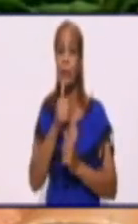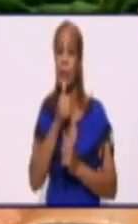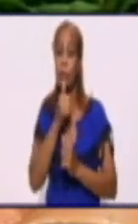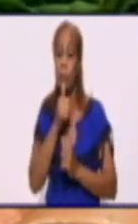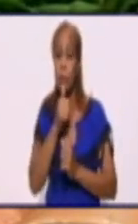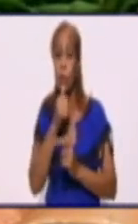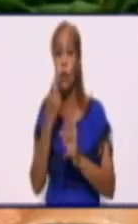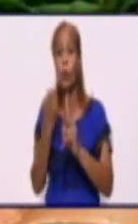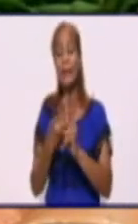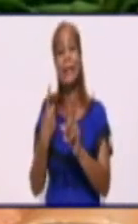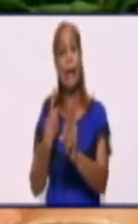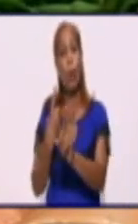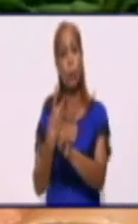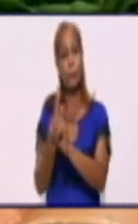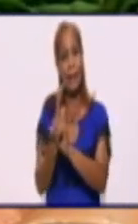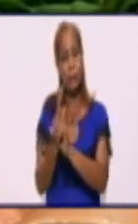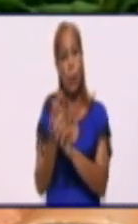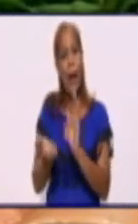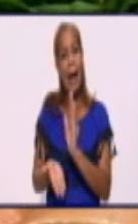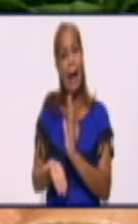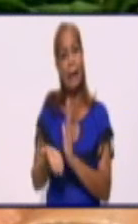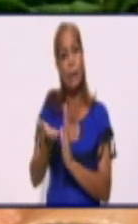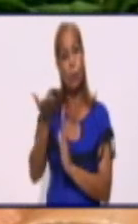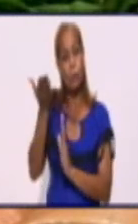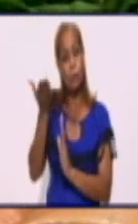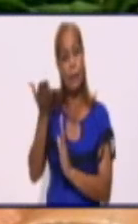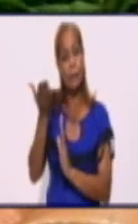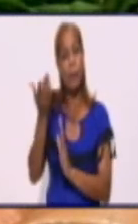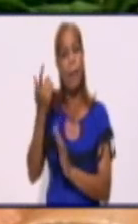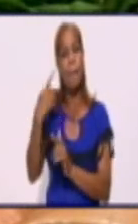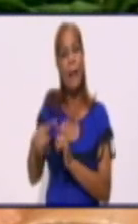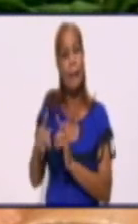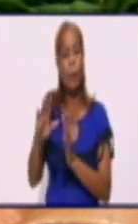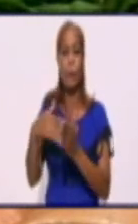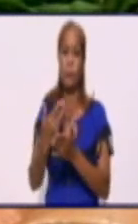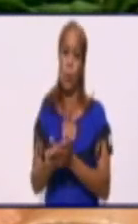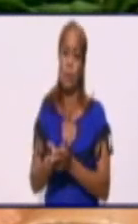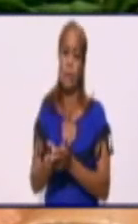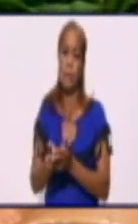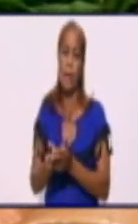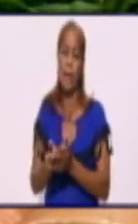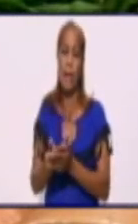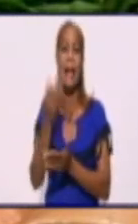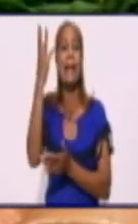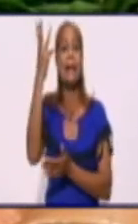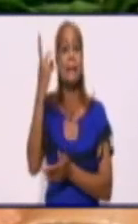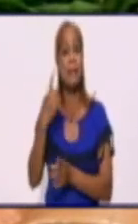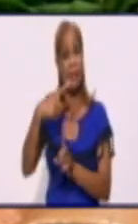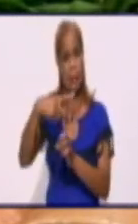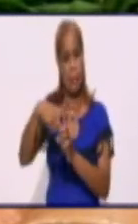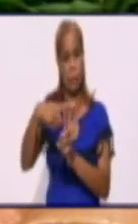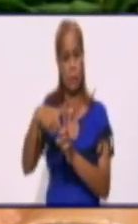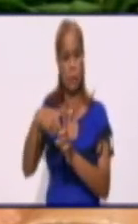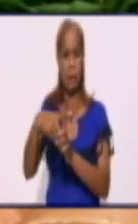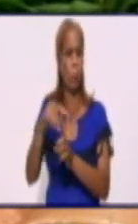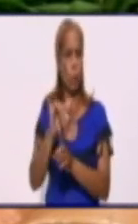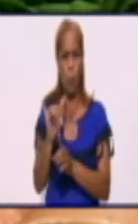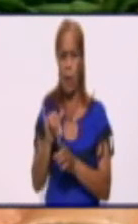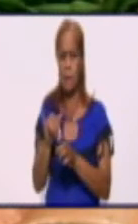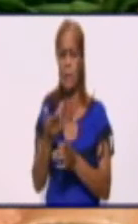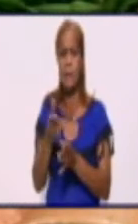contactos ha ido en aumento, sin embargo, la cifra de positivos se ha mantenido estable, yo la llamo así,